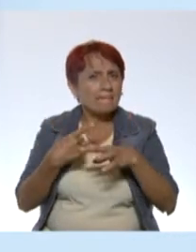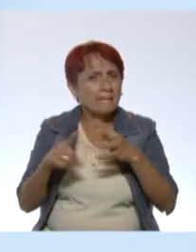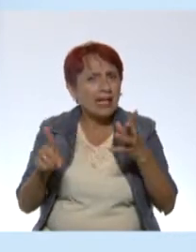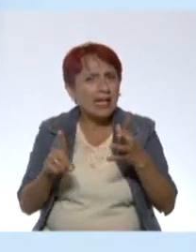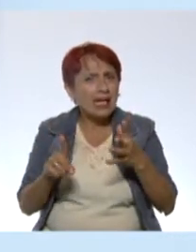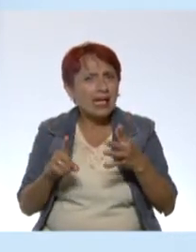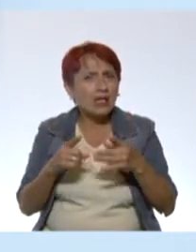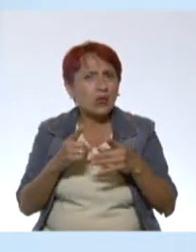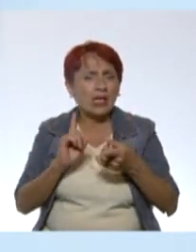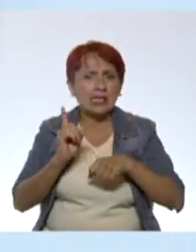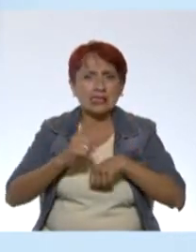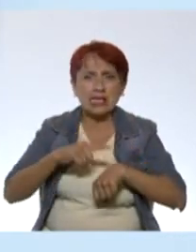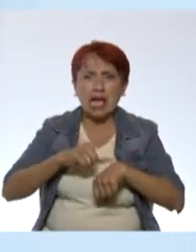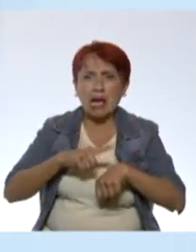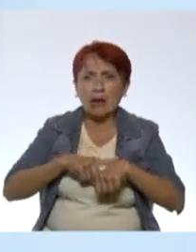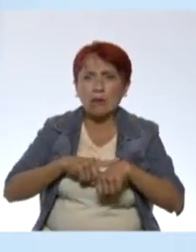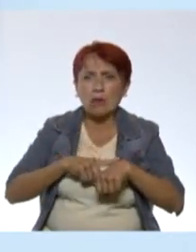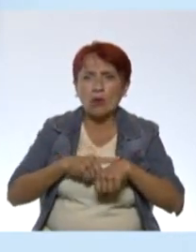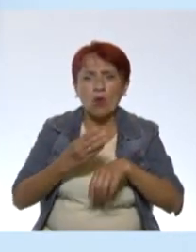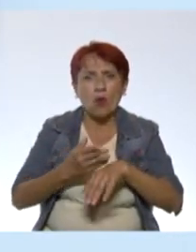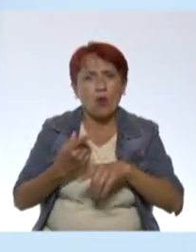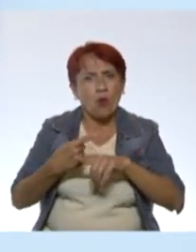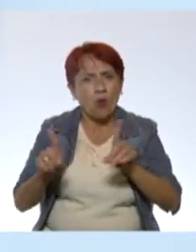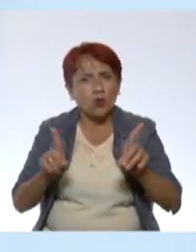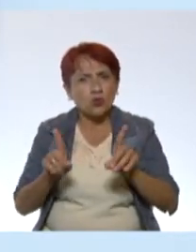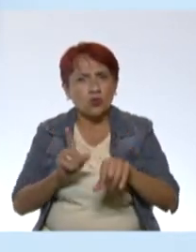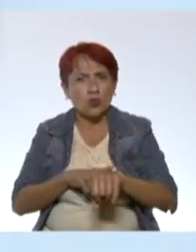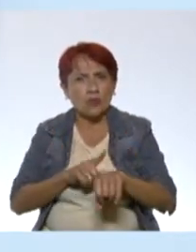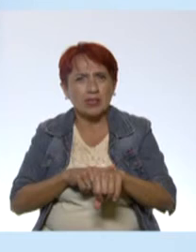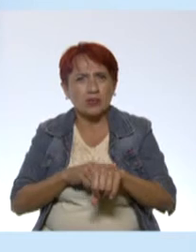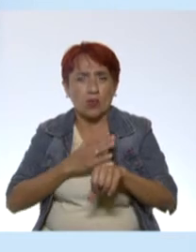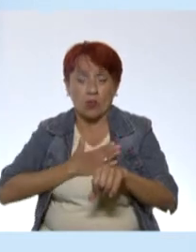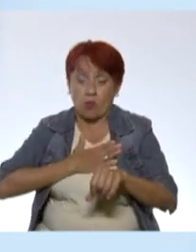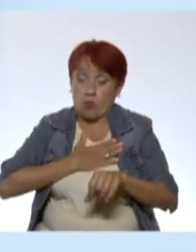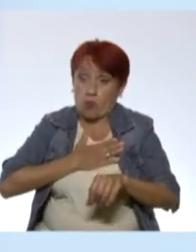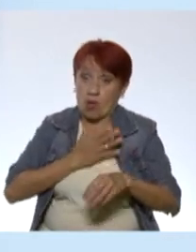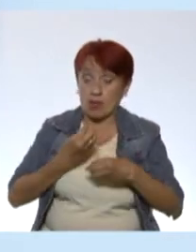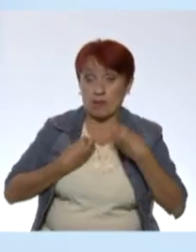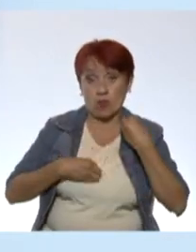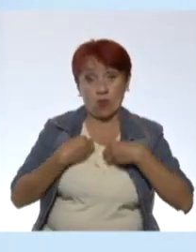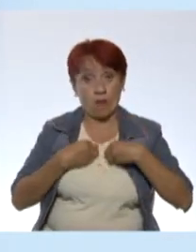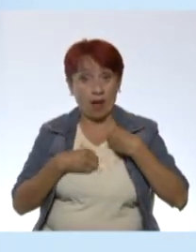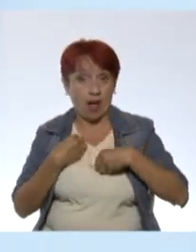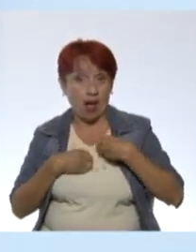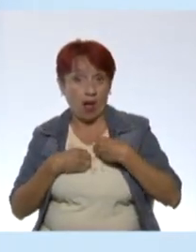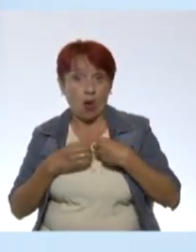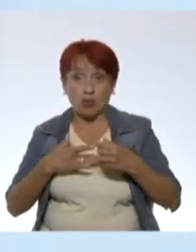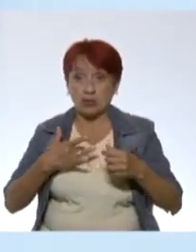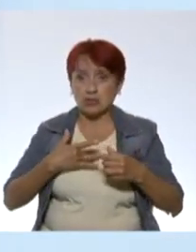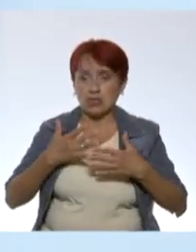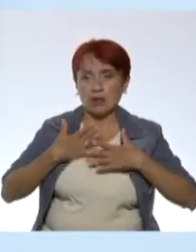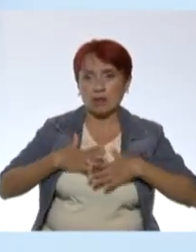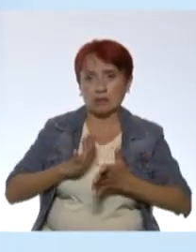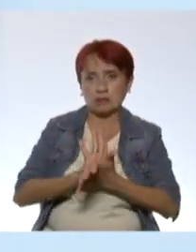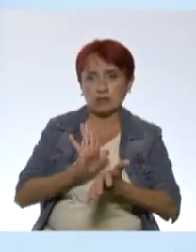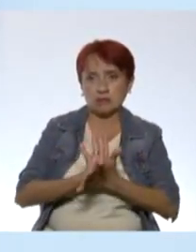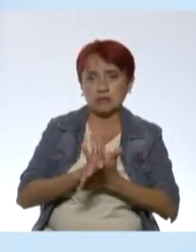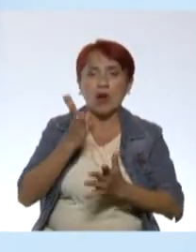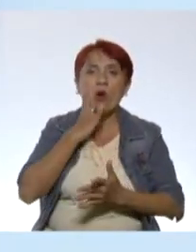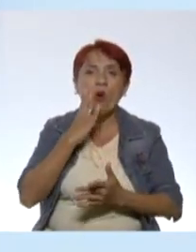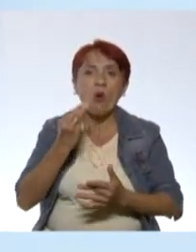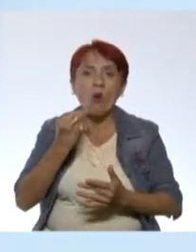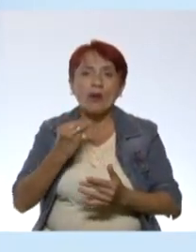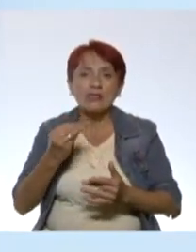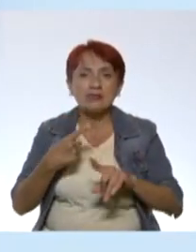también a destiempo en otros momentos. Entonces podríamos quizás preocuparnos o quizás sentirnos muy aliviados porque a